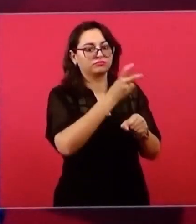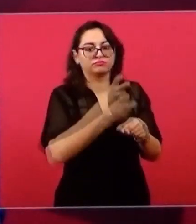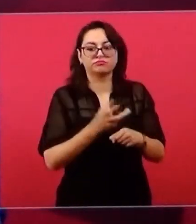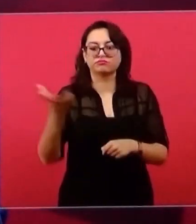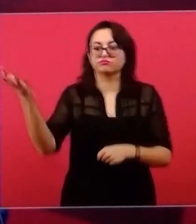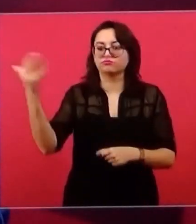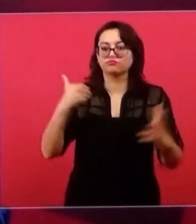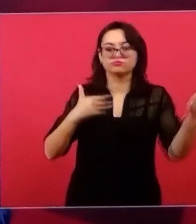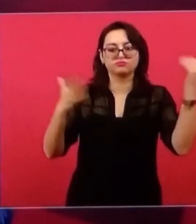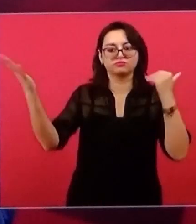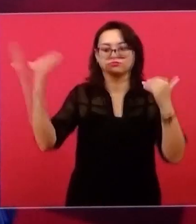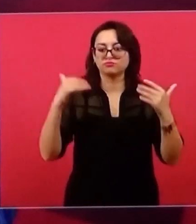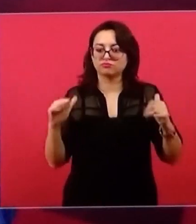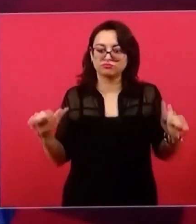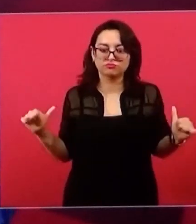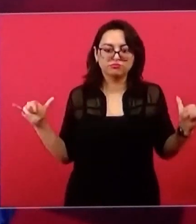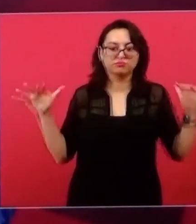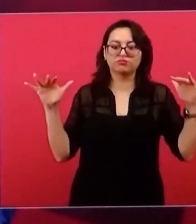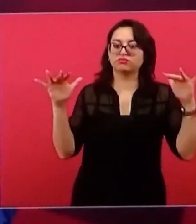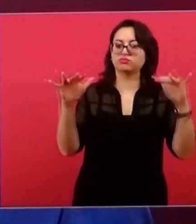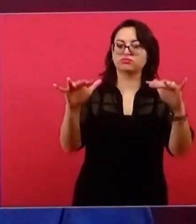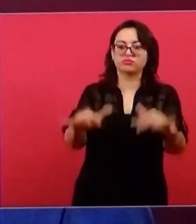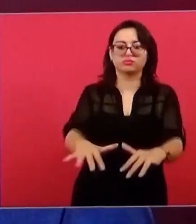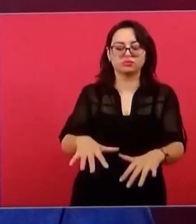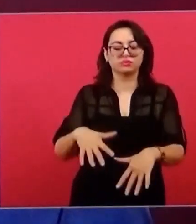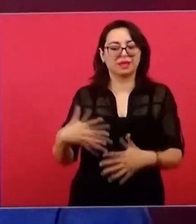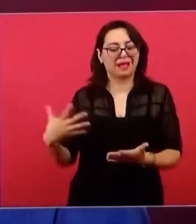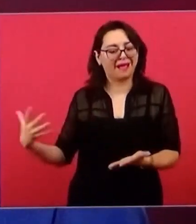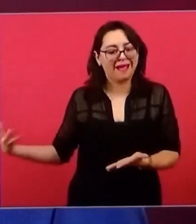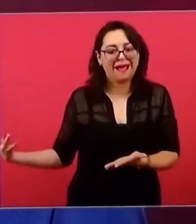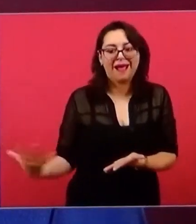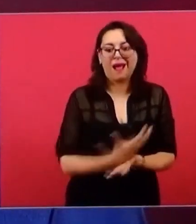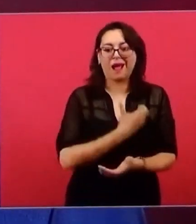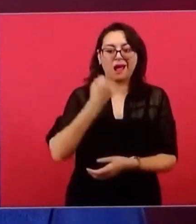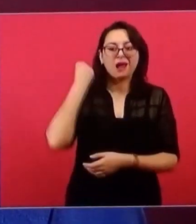fue el triunfo de todo un pueblo.